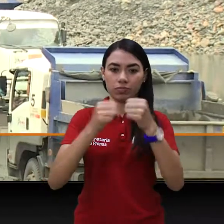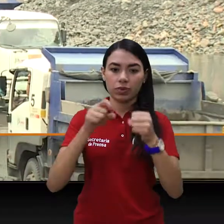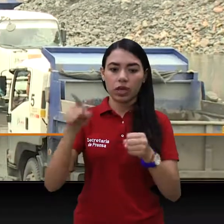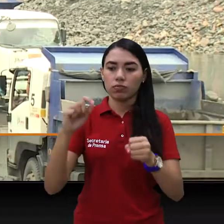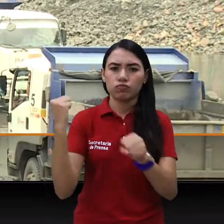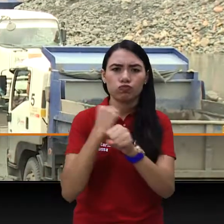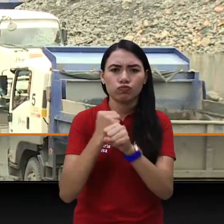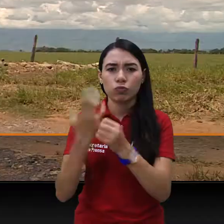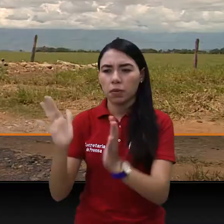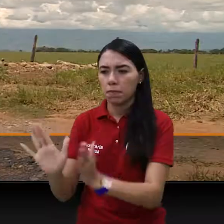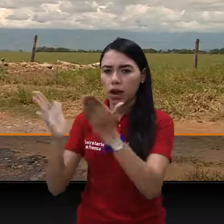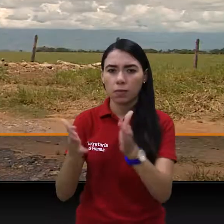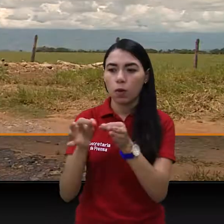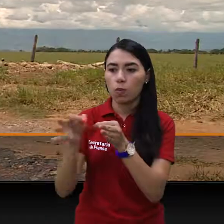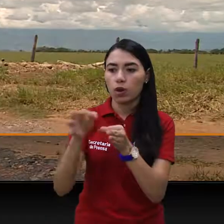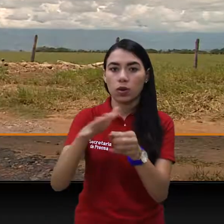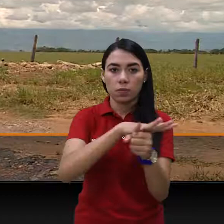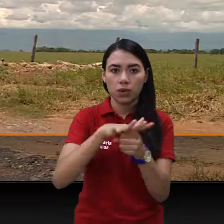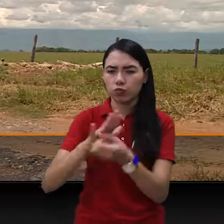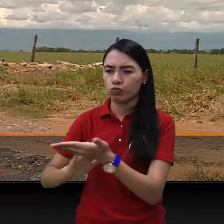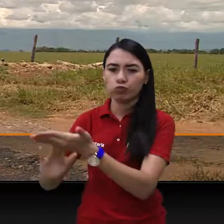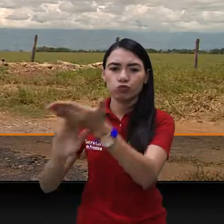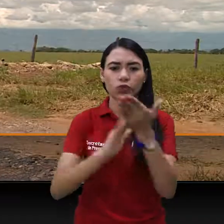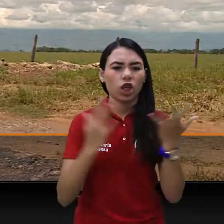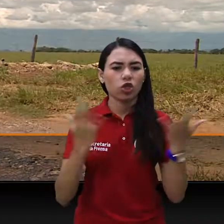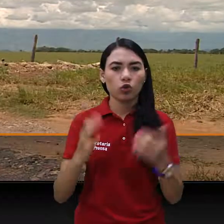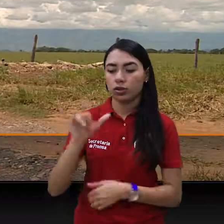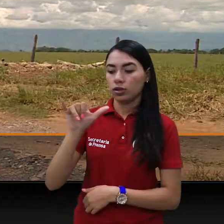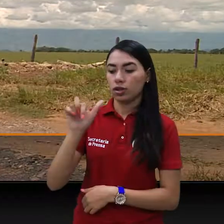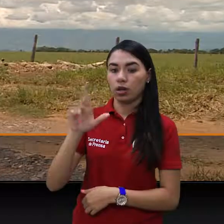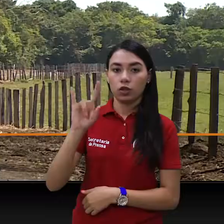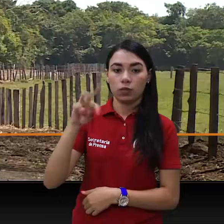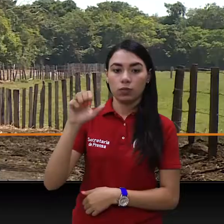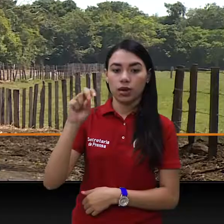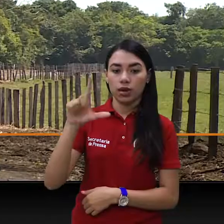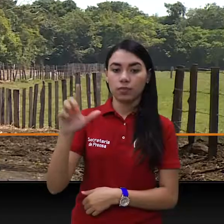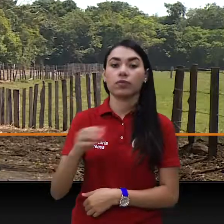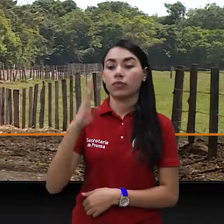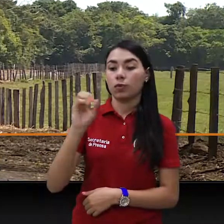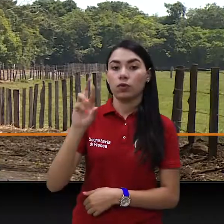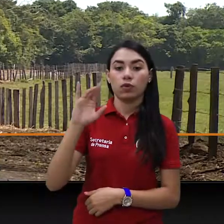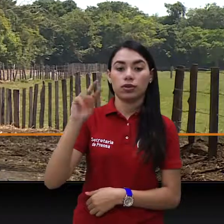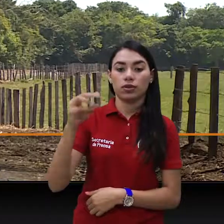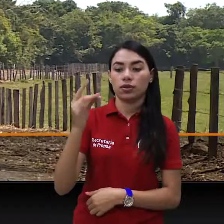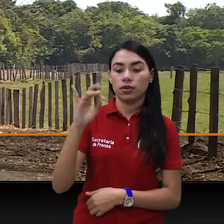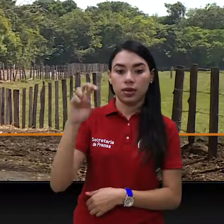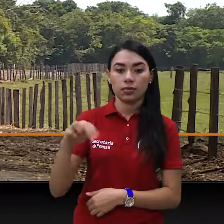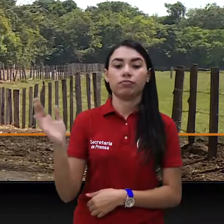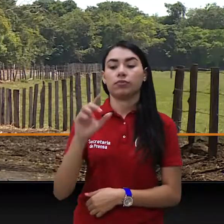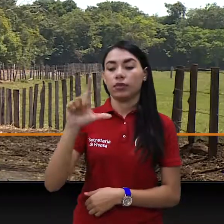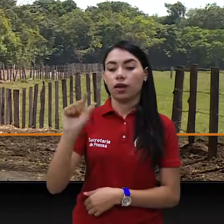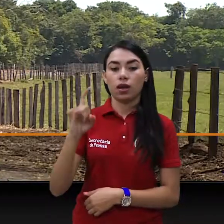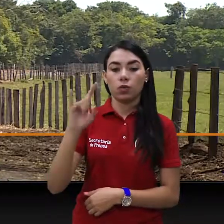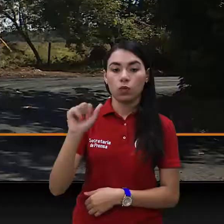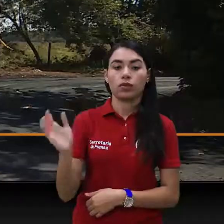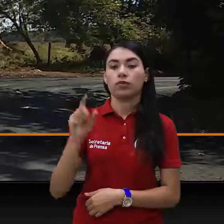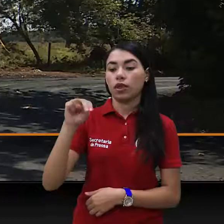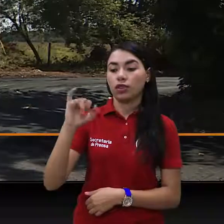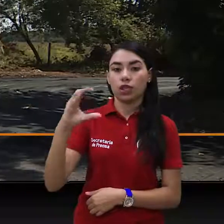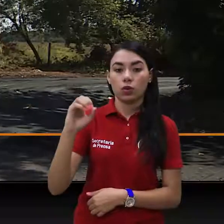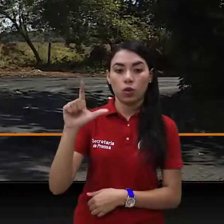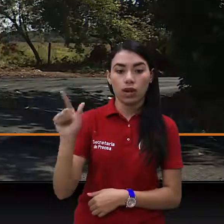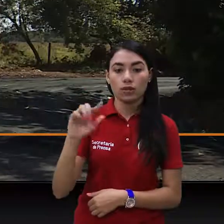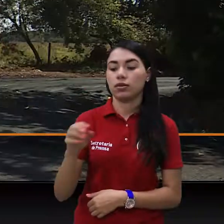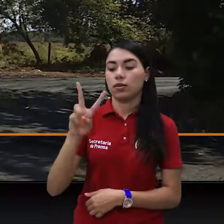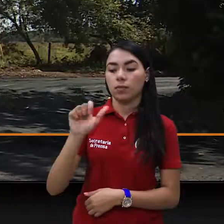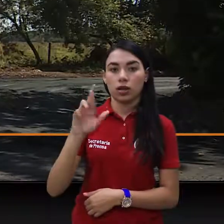de Desastres del Meta trabaja en la recuperación de vías terciarias en las veredas Yarumal, Borinquen, Laguna Brava, San